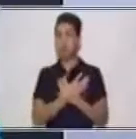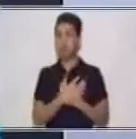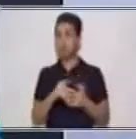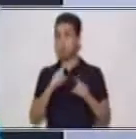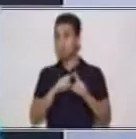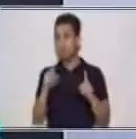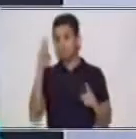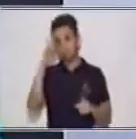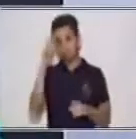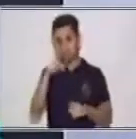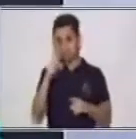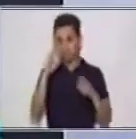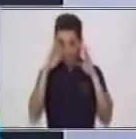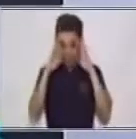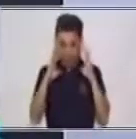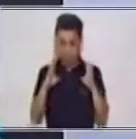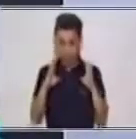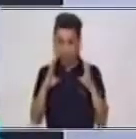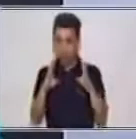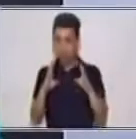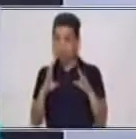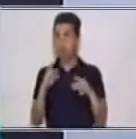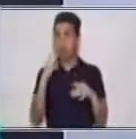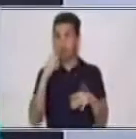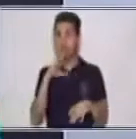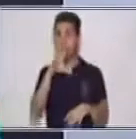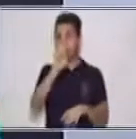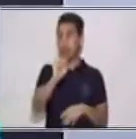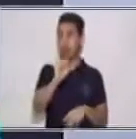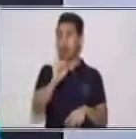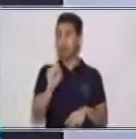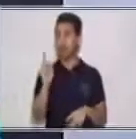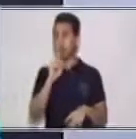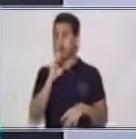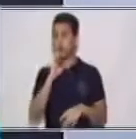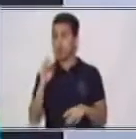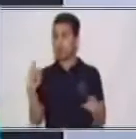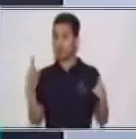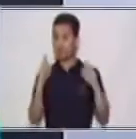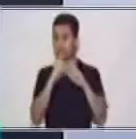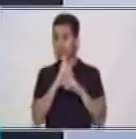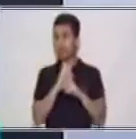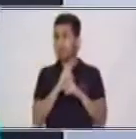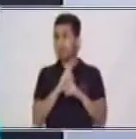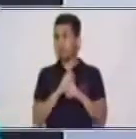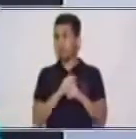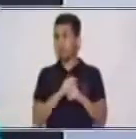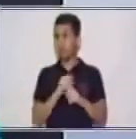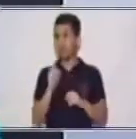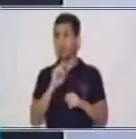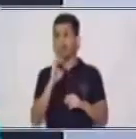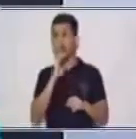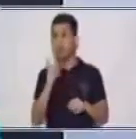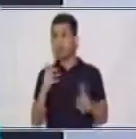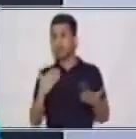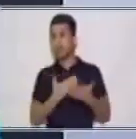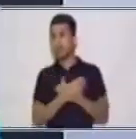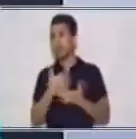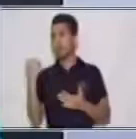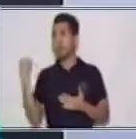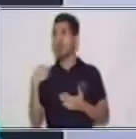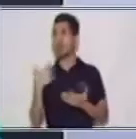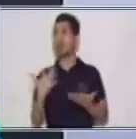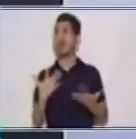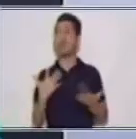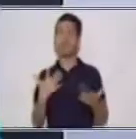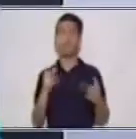que tenemos que poner atención y vamos a observar de que no es tan complicado. No estamos haciendo ningún tipo de operación nueva. Estamos